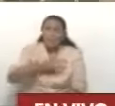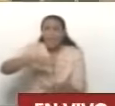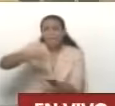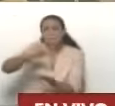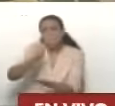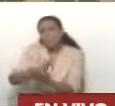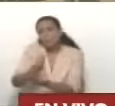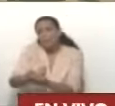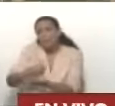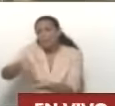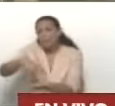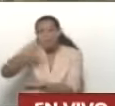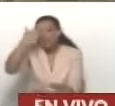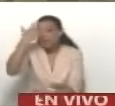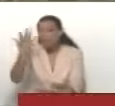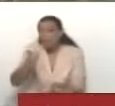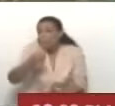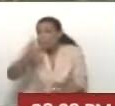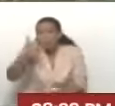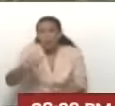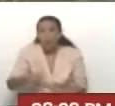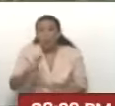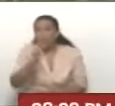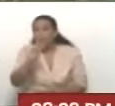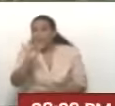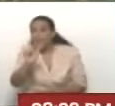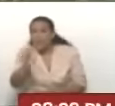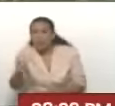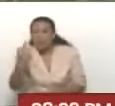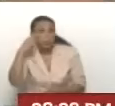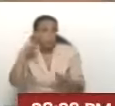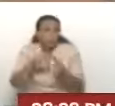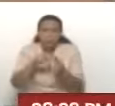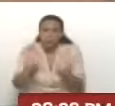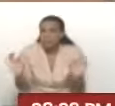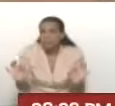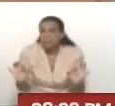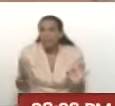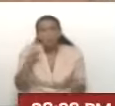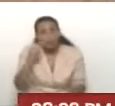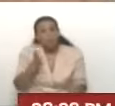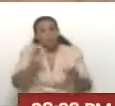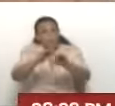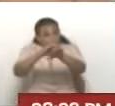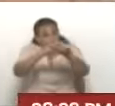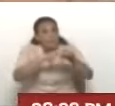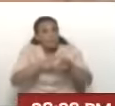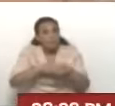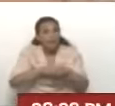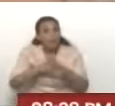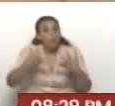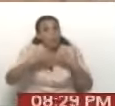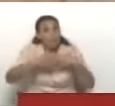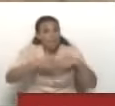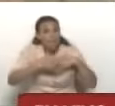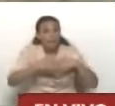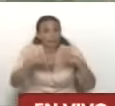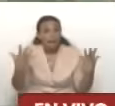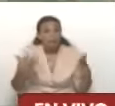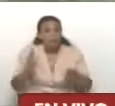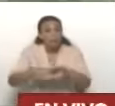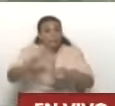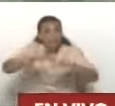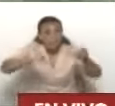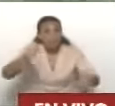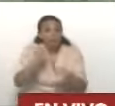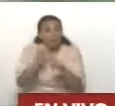pocas personas saben eso. Bufalinda en Monagas no está conocido, así que corran la voz, es una gran empresa con grandes venezolanos